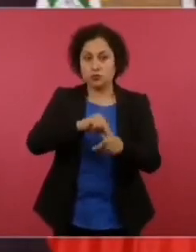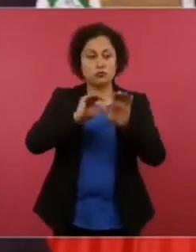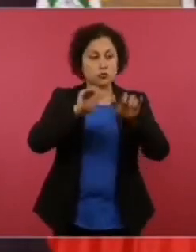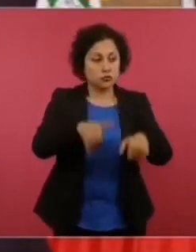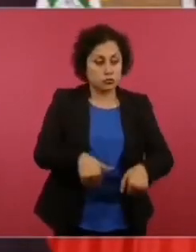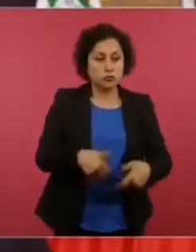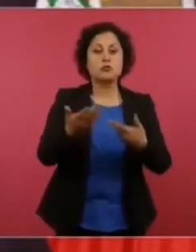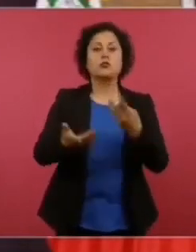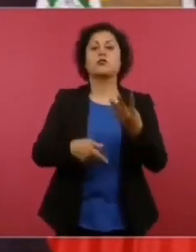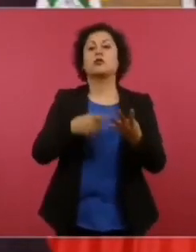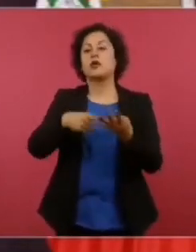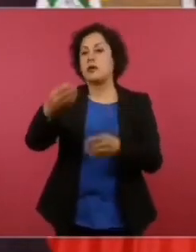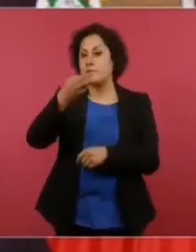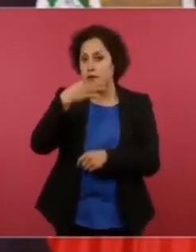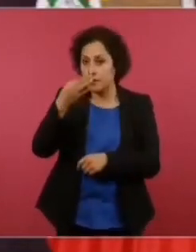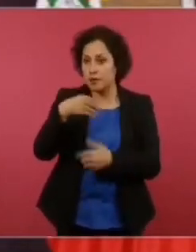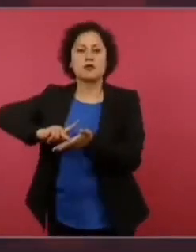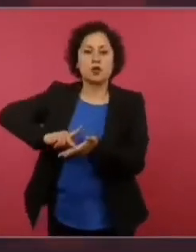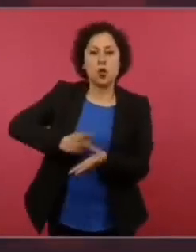equipos